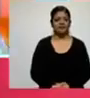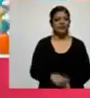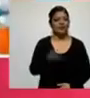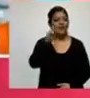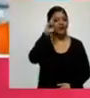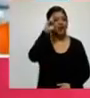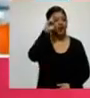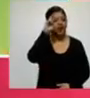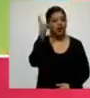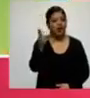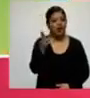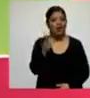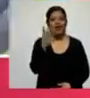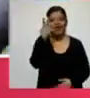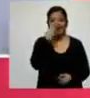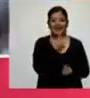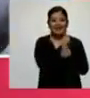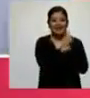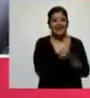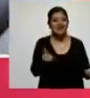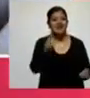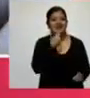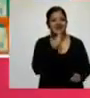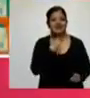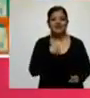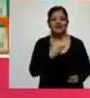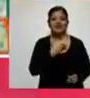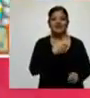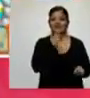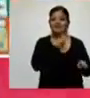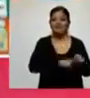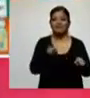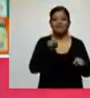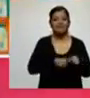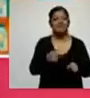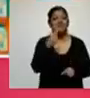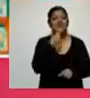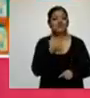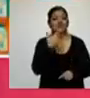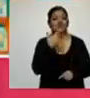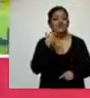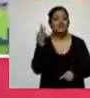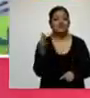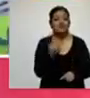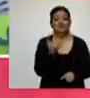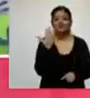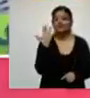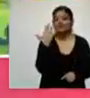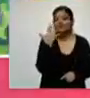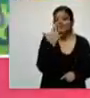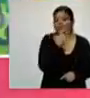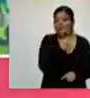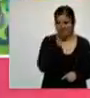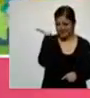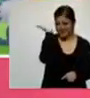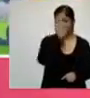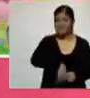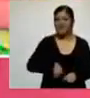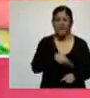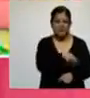¡Hola, pequeños niños! Tengo caramelos tan ricos, dulces, ácidos, muy sabrosos. ¡Vengan